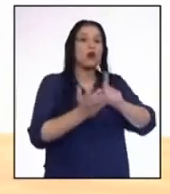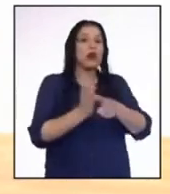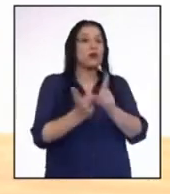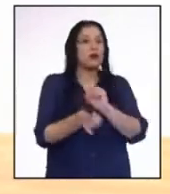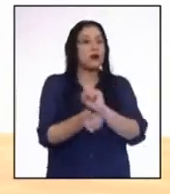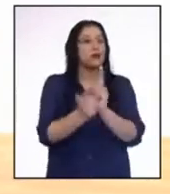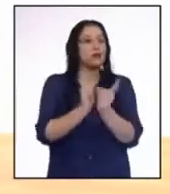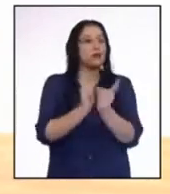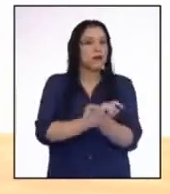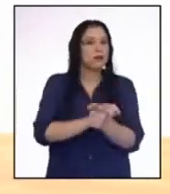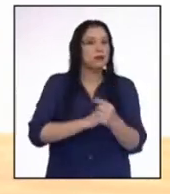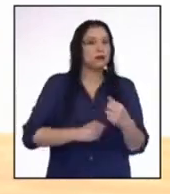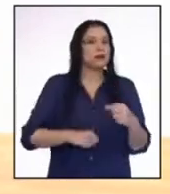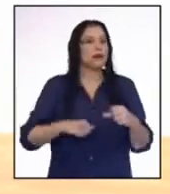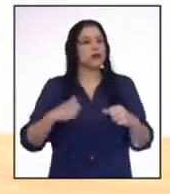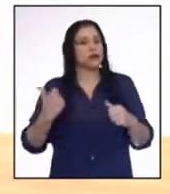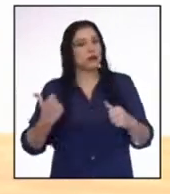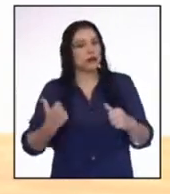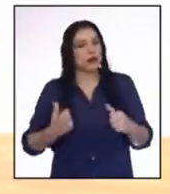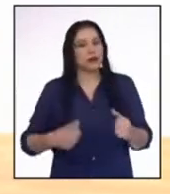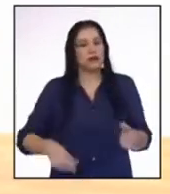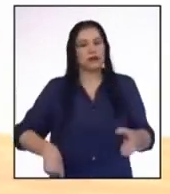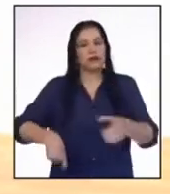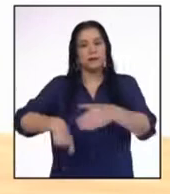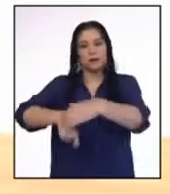Hacia el otro lado.